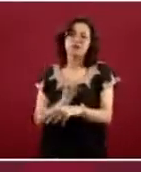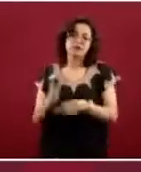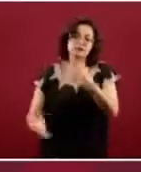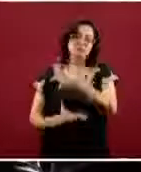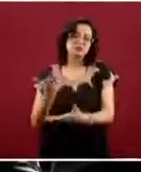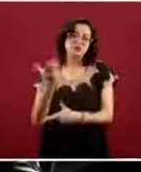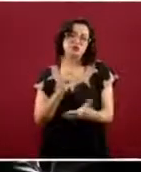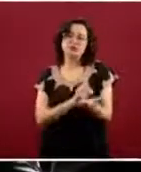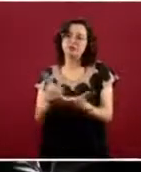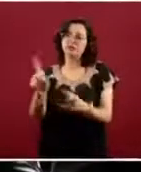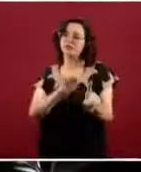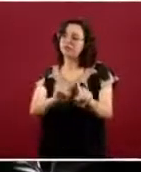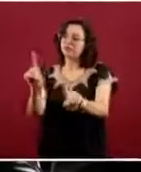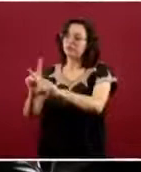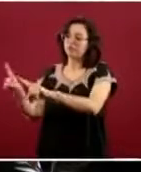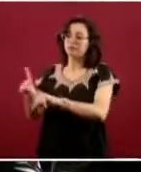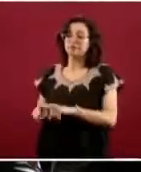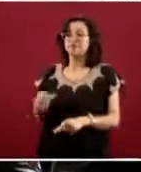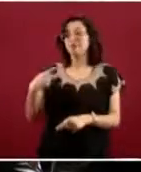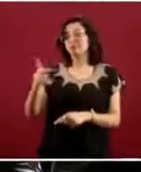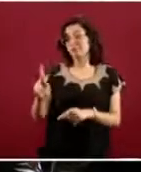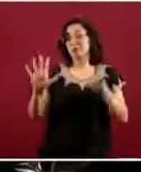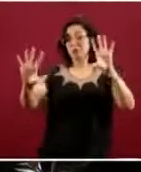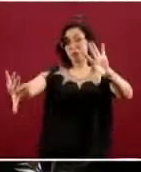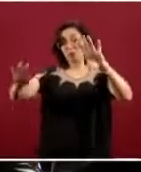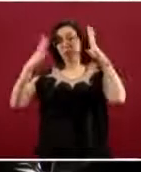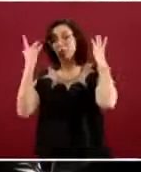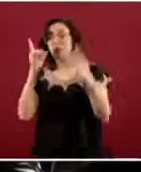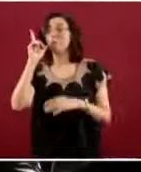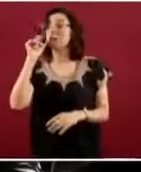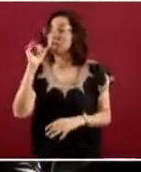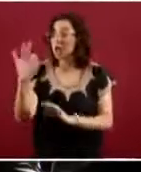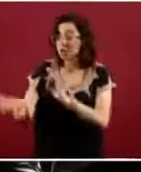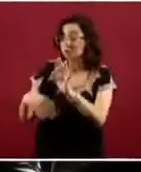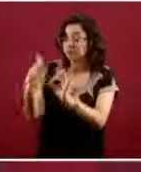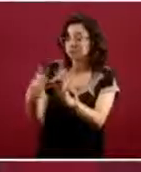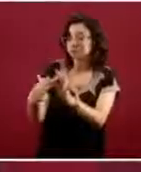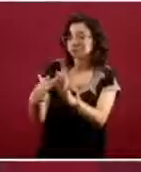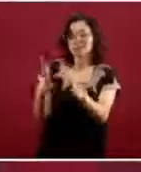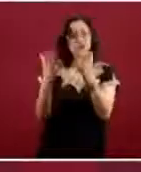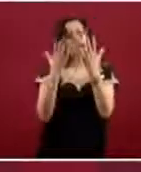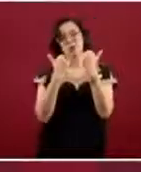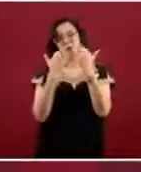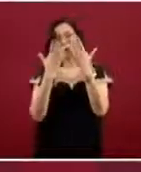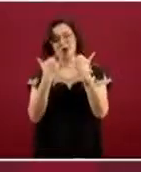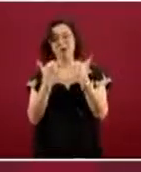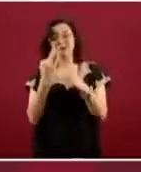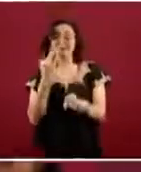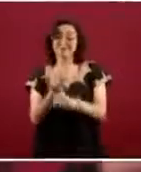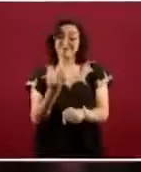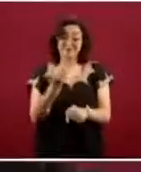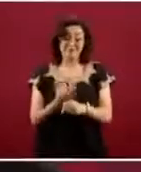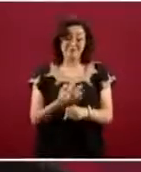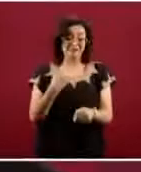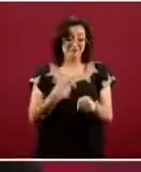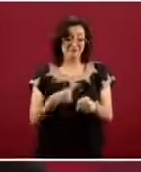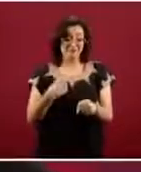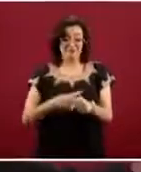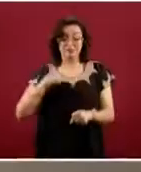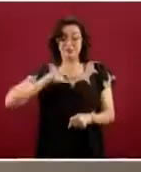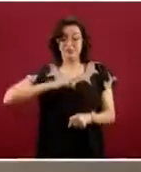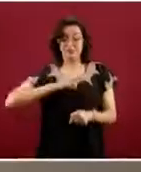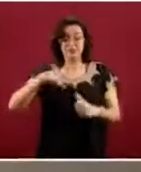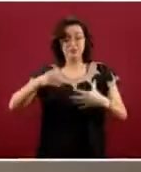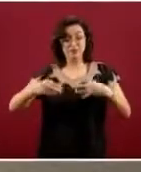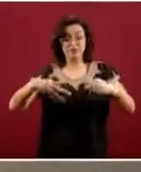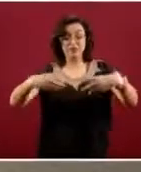derechos. Pero eso no se hace de la noche a la mañana. Entonces, cuando uno enfrenta una epidemia, como la enfrentamos todos, porque